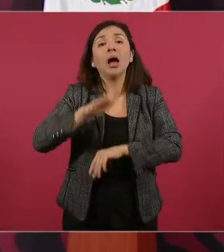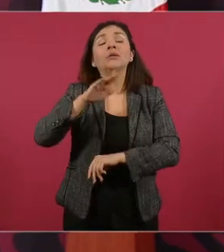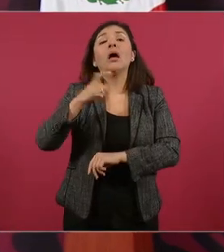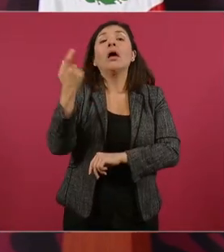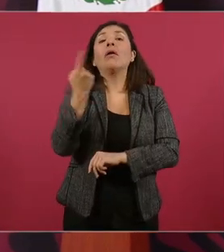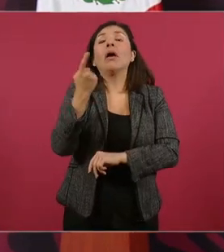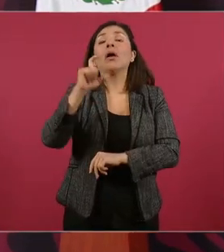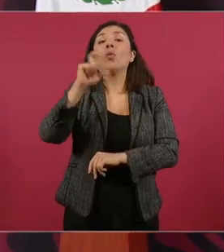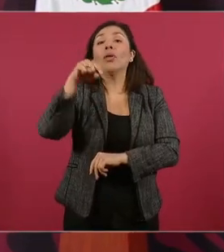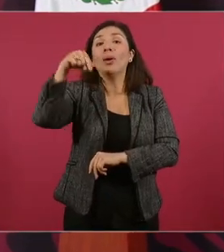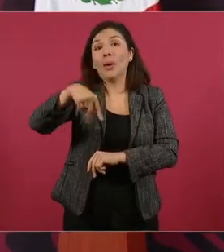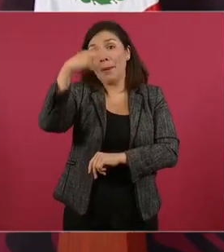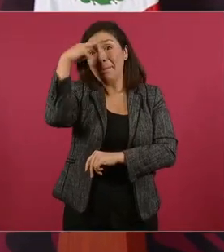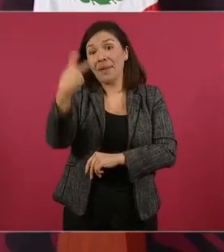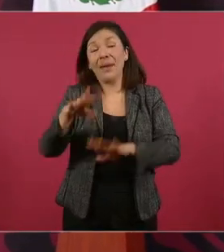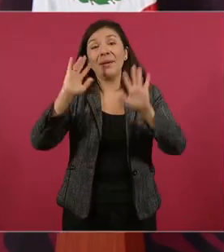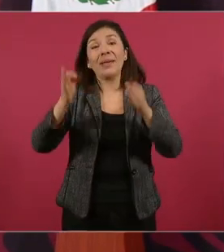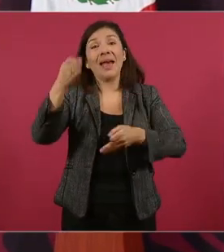México.